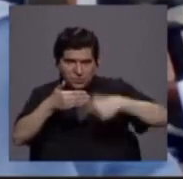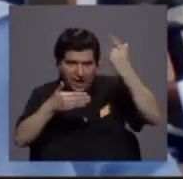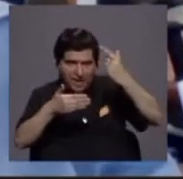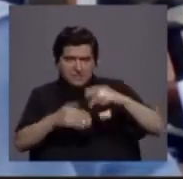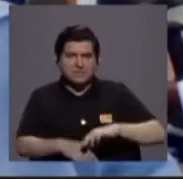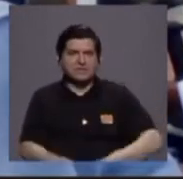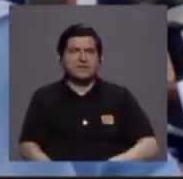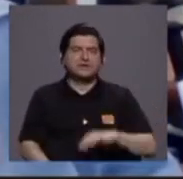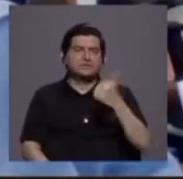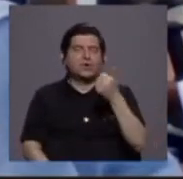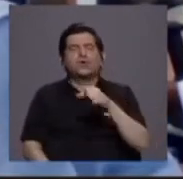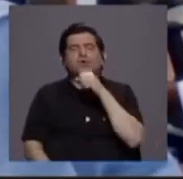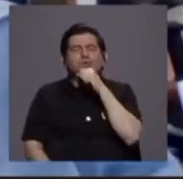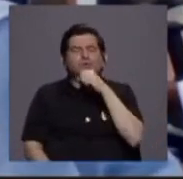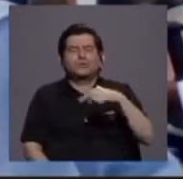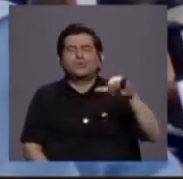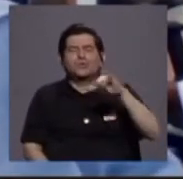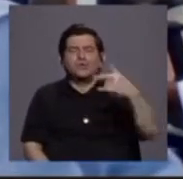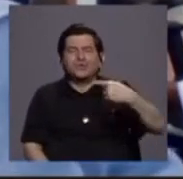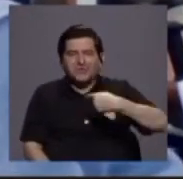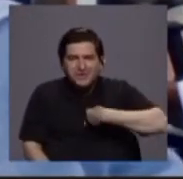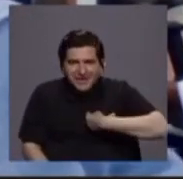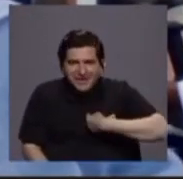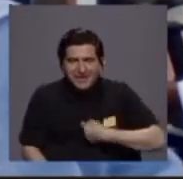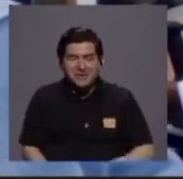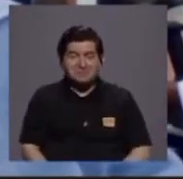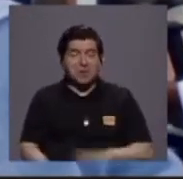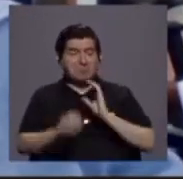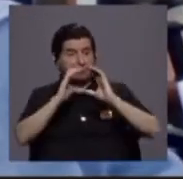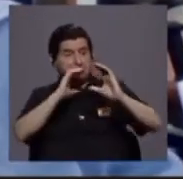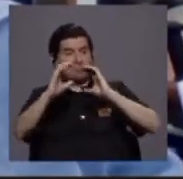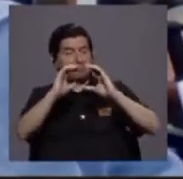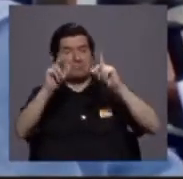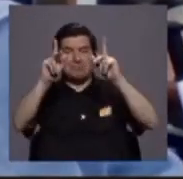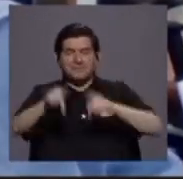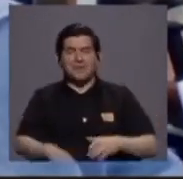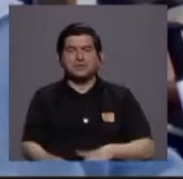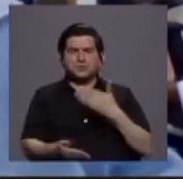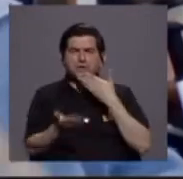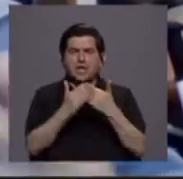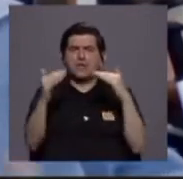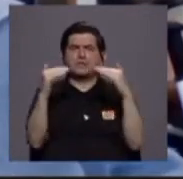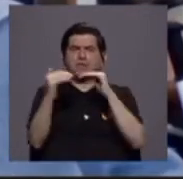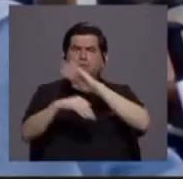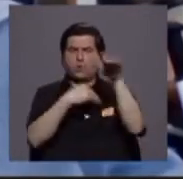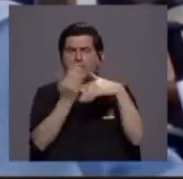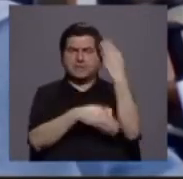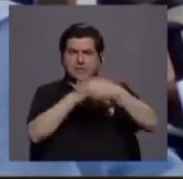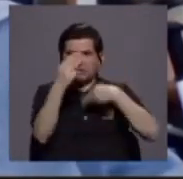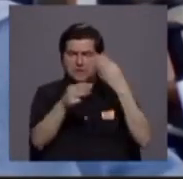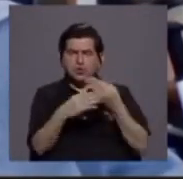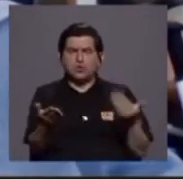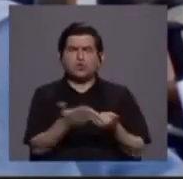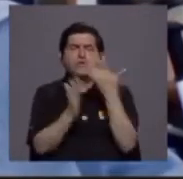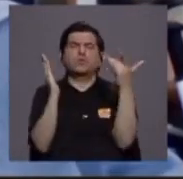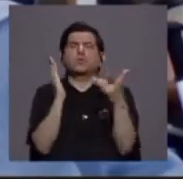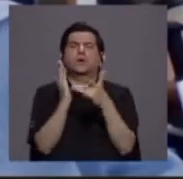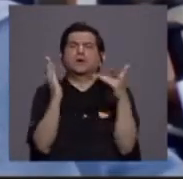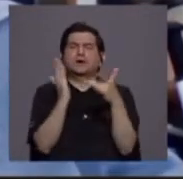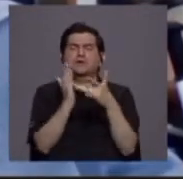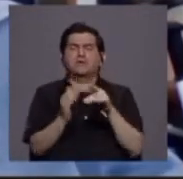otro viejito como yo, digamos, nos comunicaban gente de buen nivel en todo el mundo sobre estas nuevas técnicas